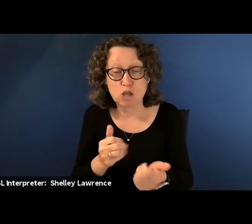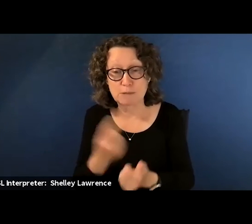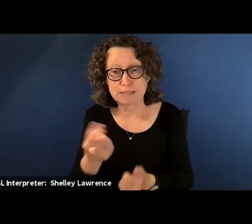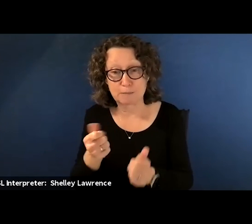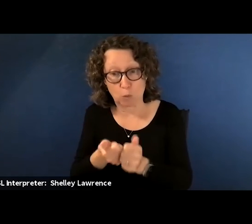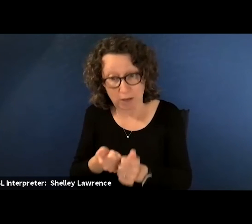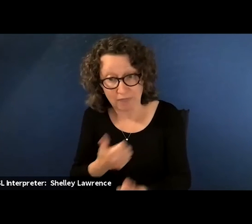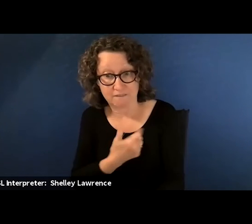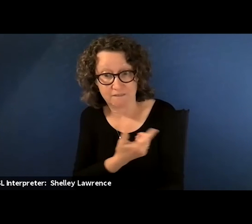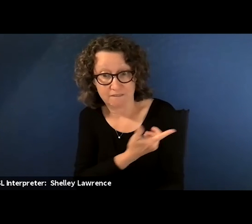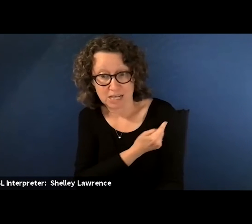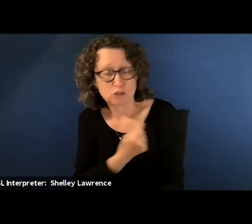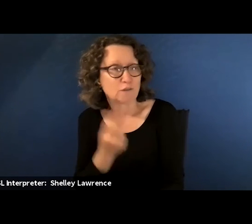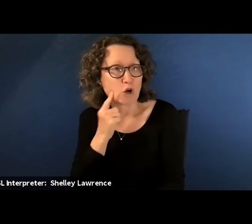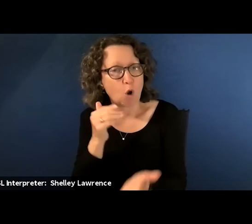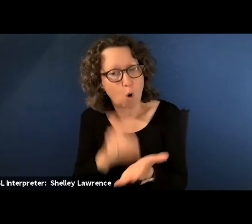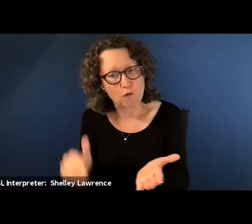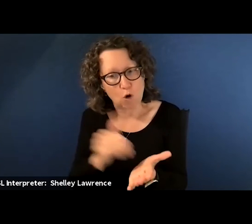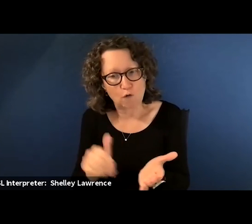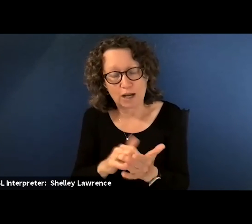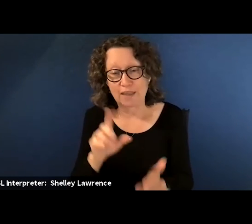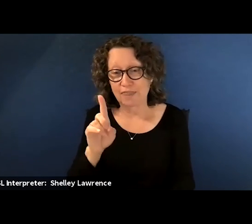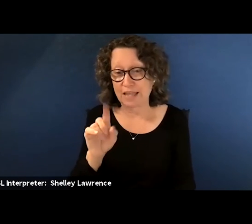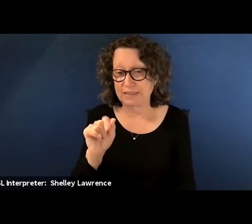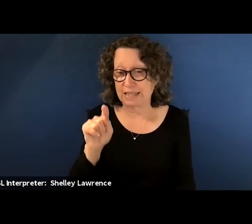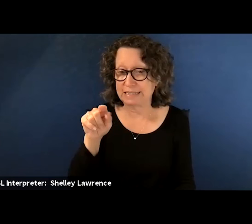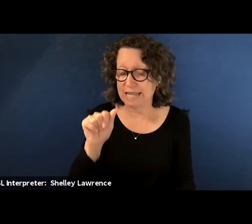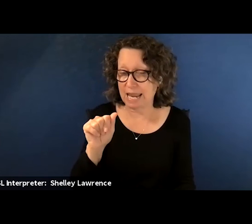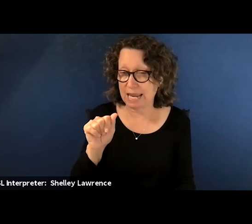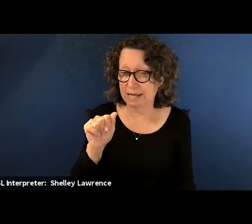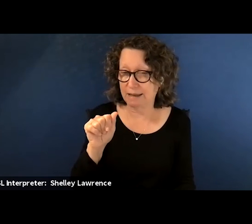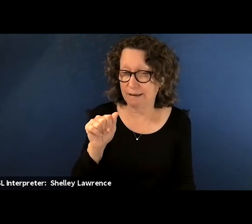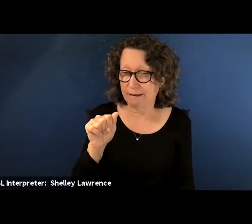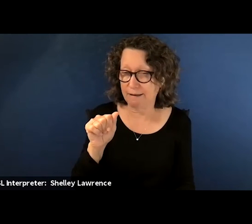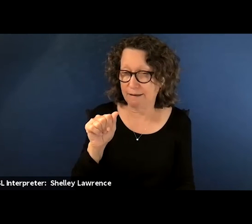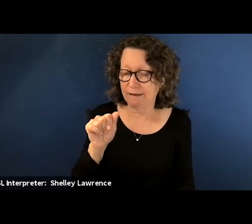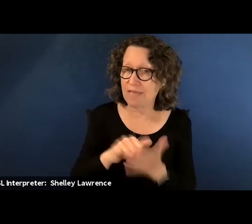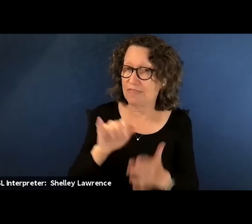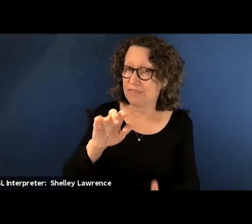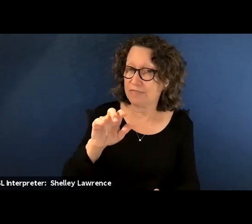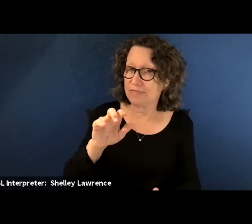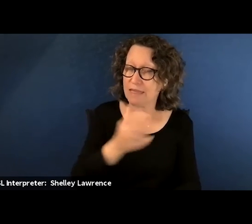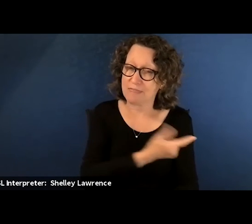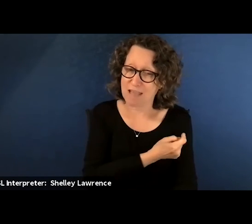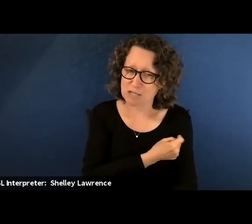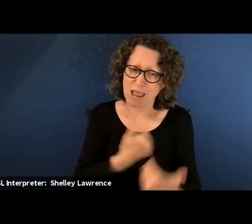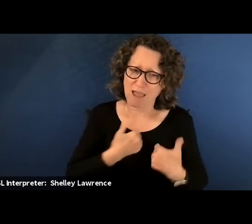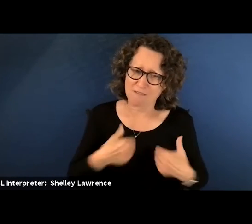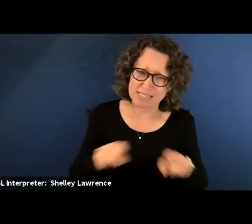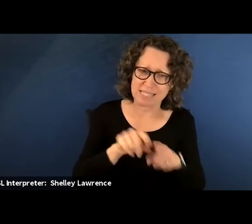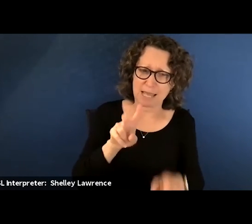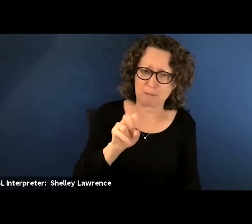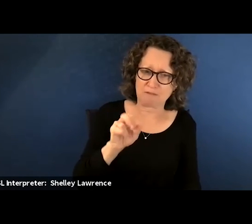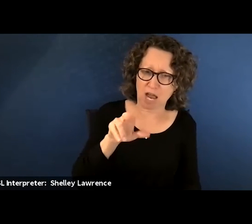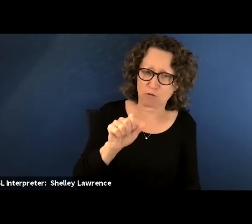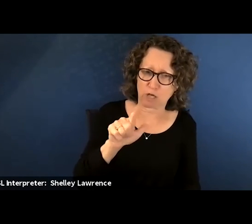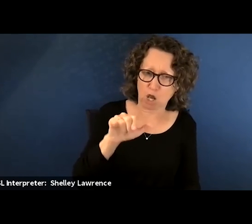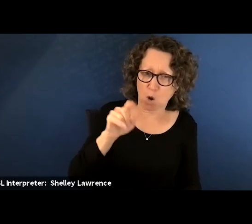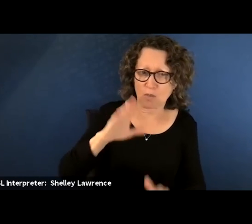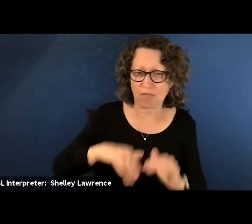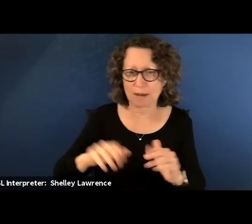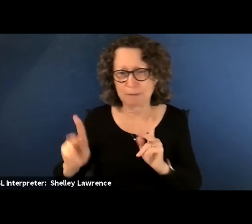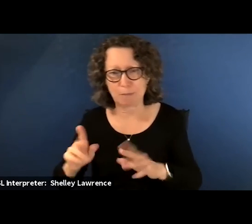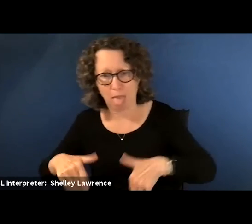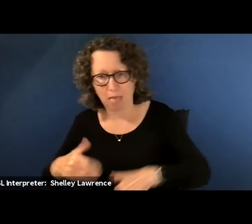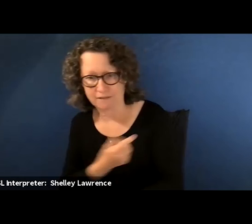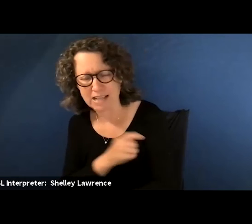prueba? ¿Puede ser posible que eso fue causado por una persona que ya estaba vacunada? Sabemos que las personas que